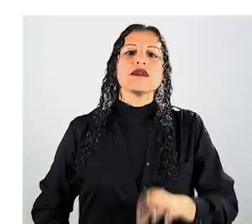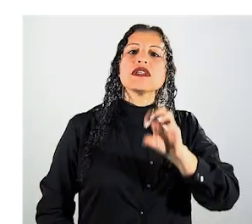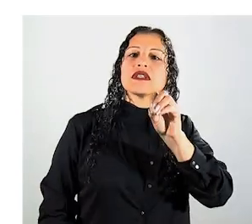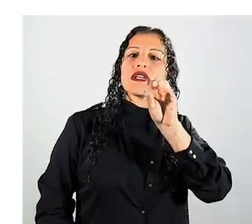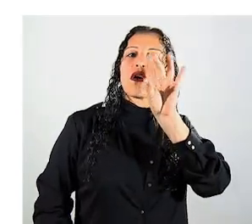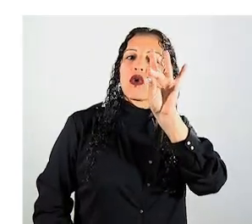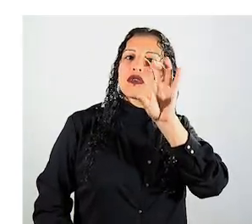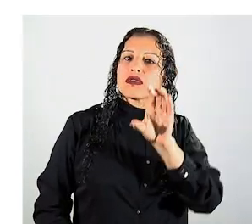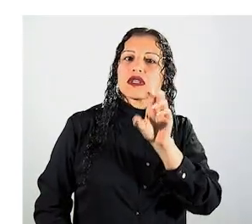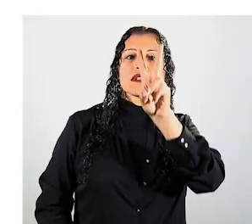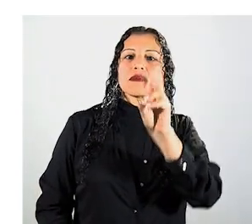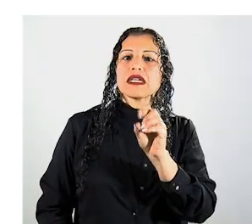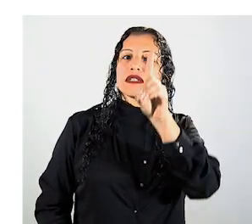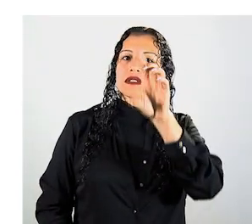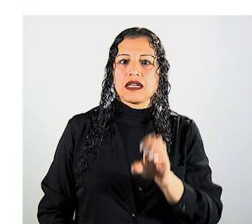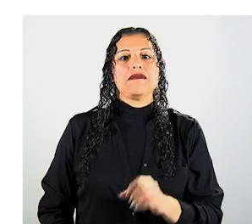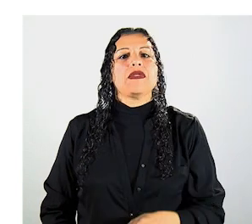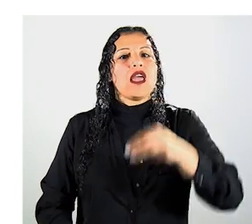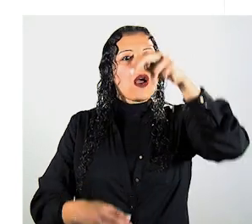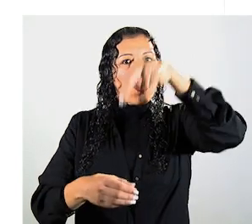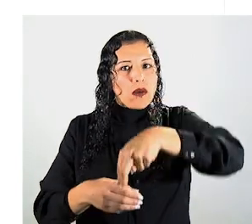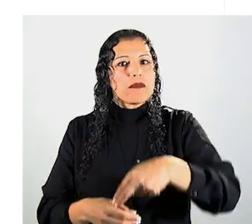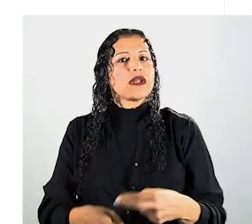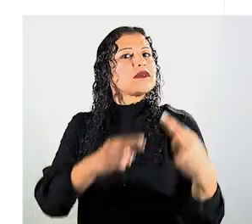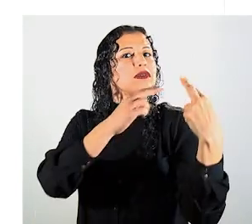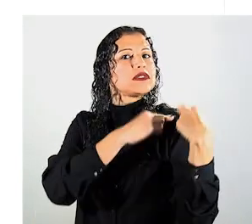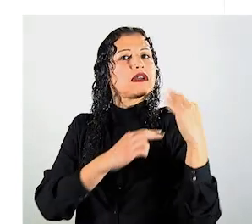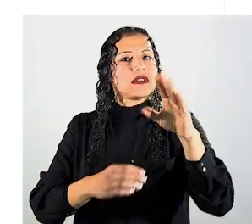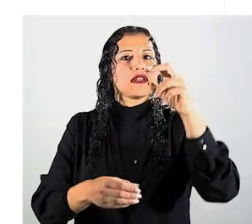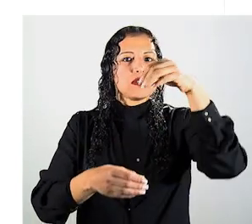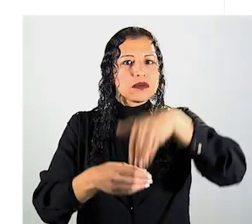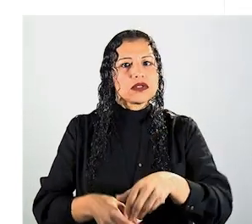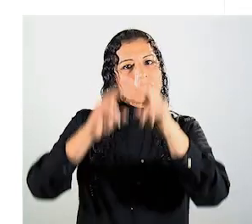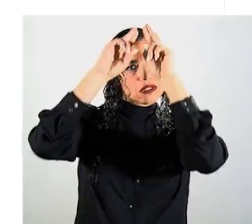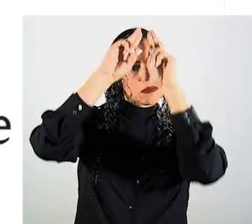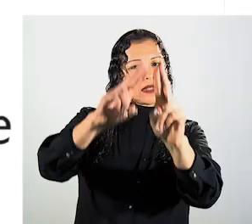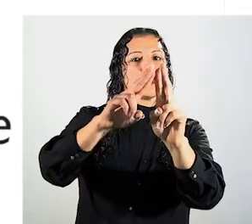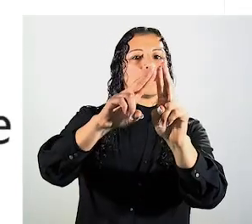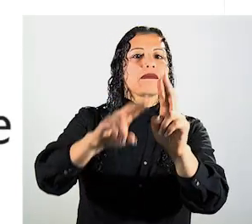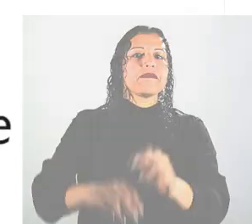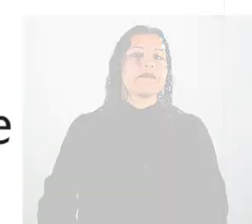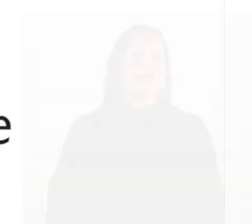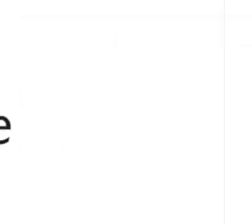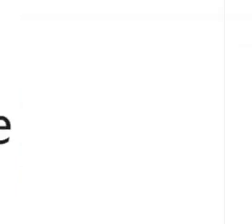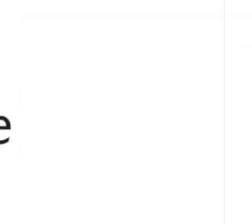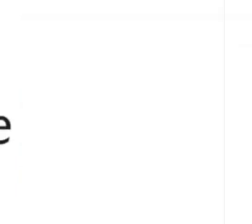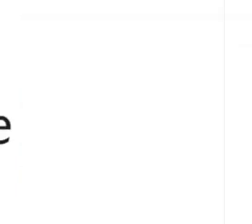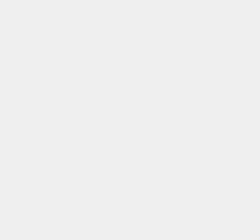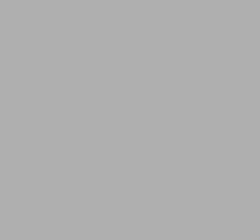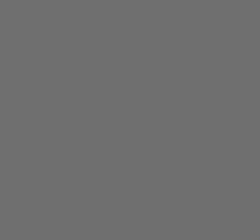FonoOMPE al 0800-20100. OMPE. Hacemos que tu voto cuente.